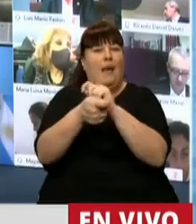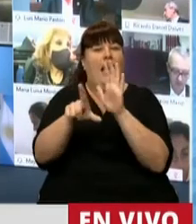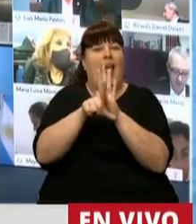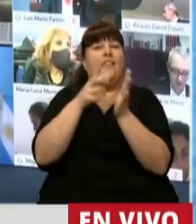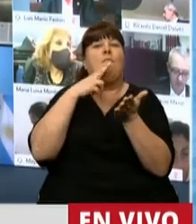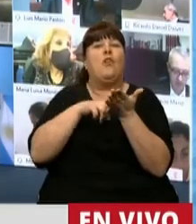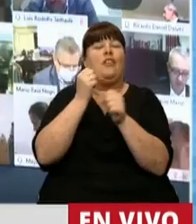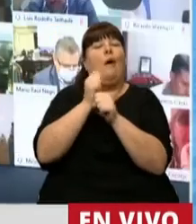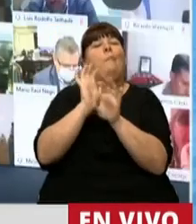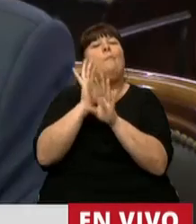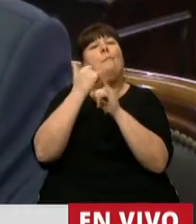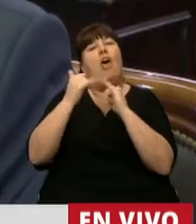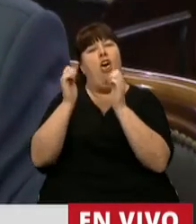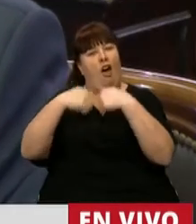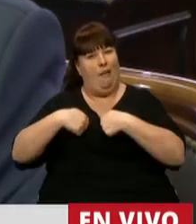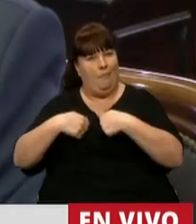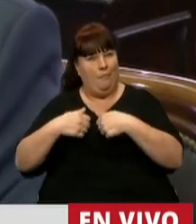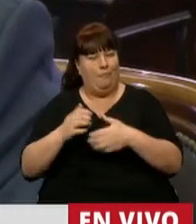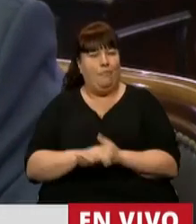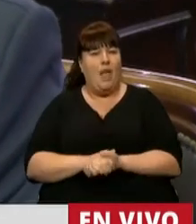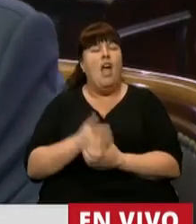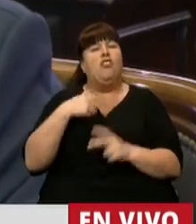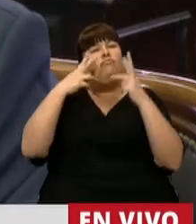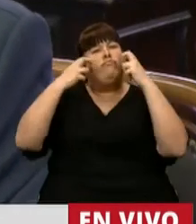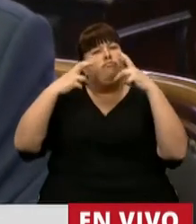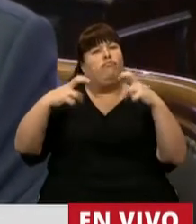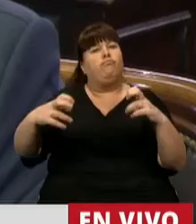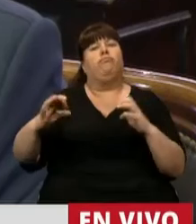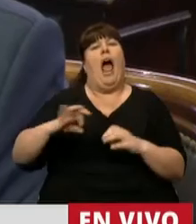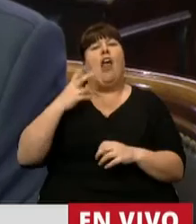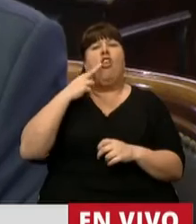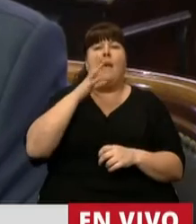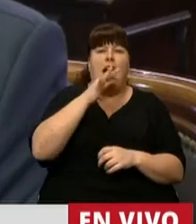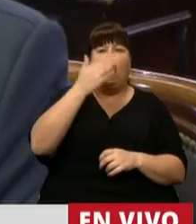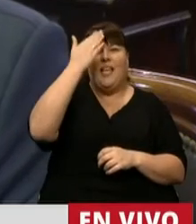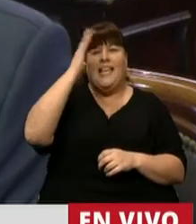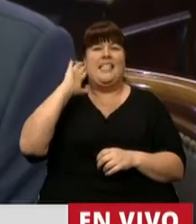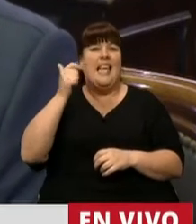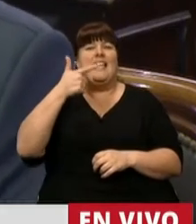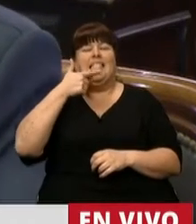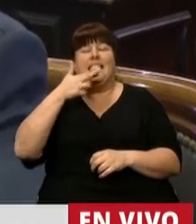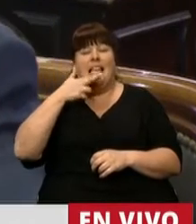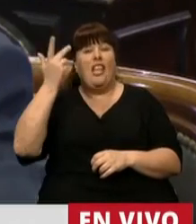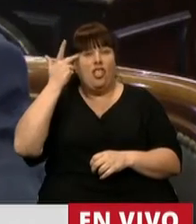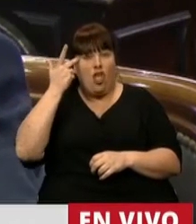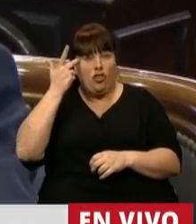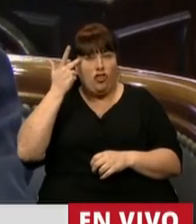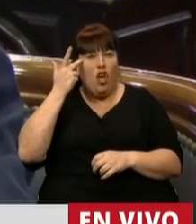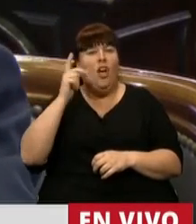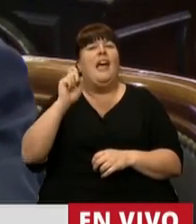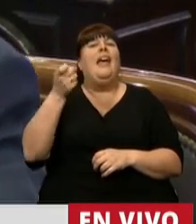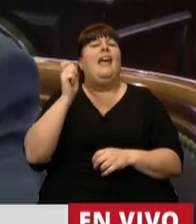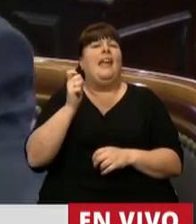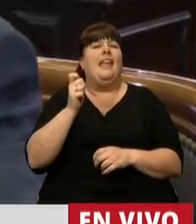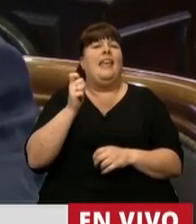laboral impositiva encubierta. Y me puse a investigar durante los años 2014, 15, 16, 17, 18, ¿quiénes